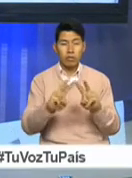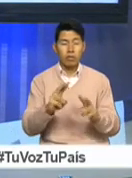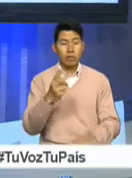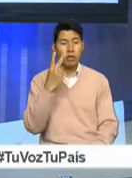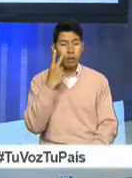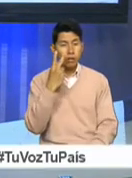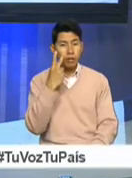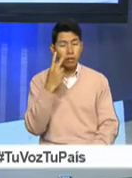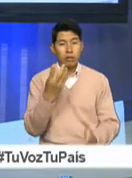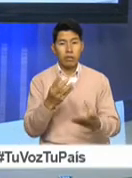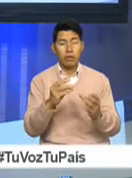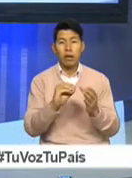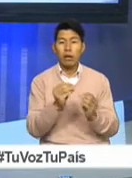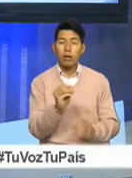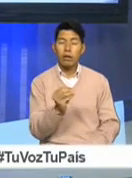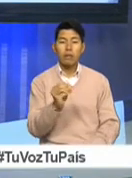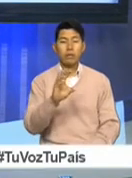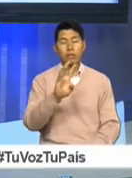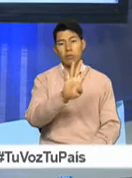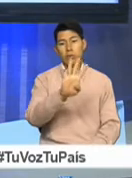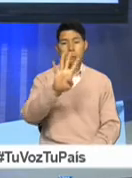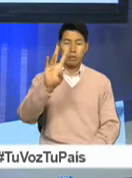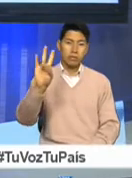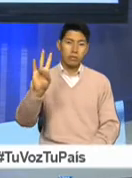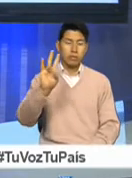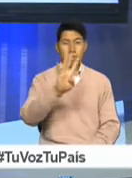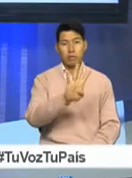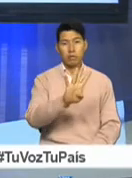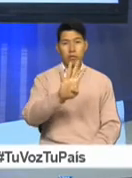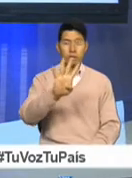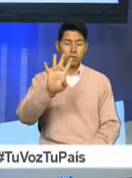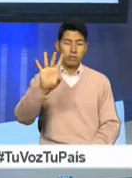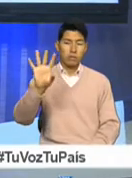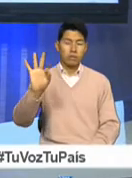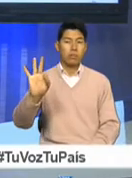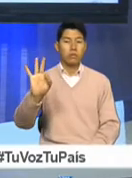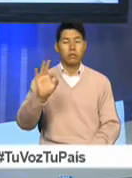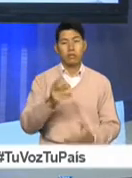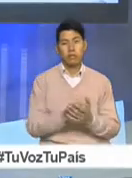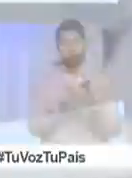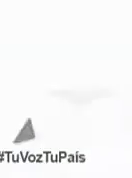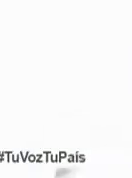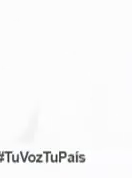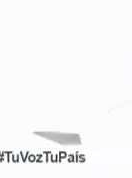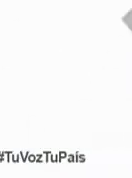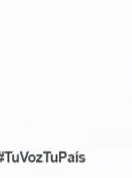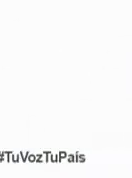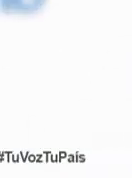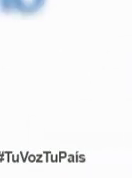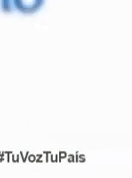49 a nivel nacional bienvenidos y bienvenidas nuevamente iniciamos con la revisión de los titulares